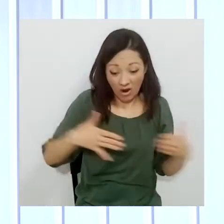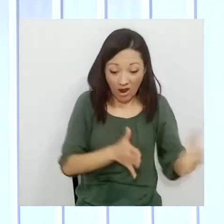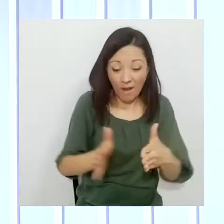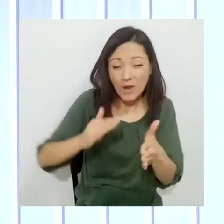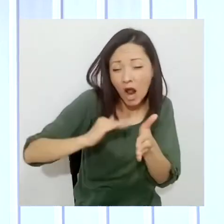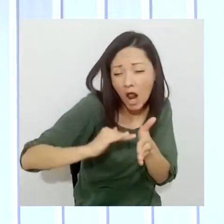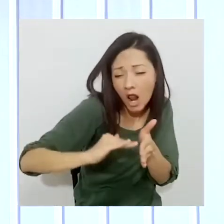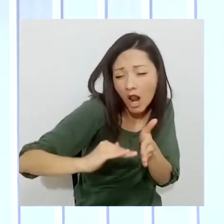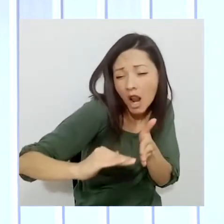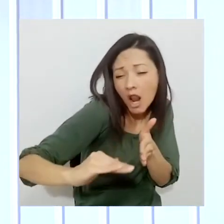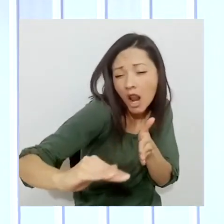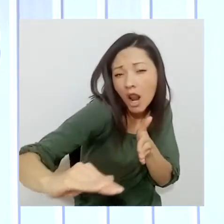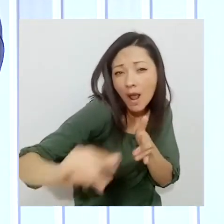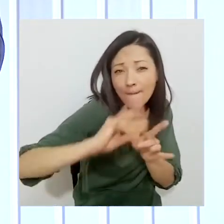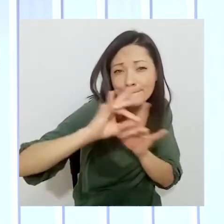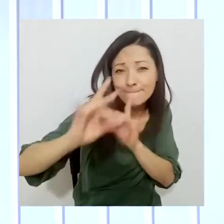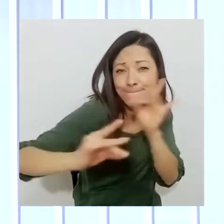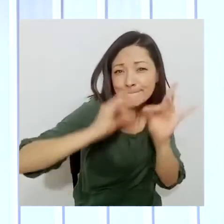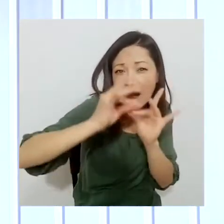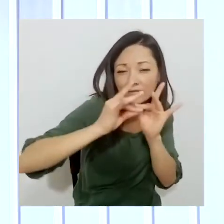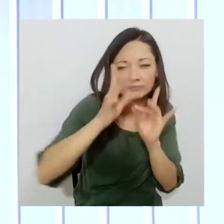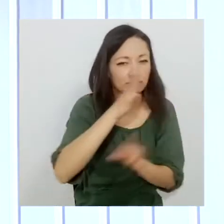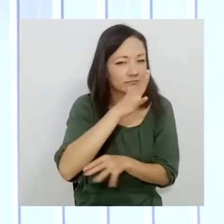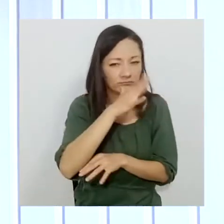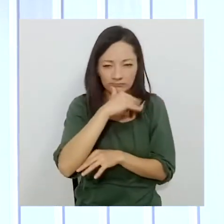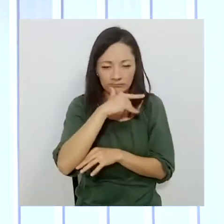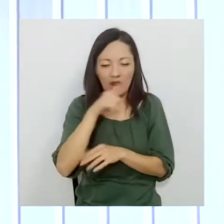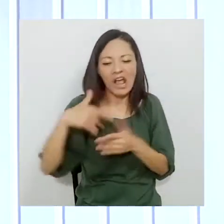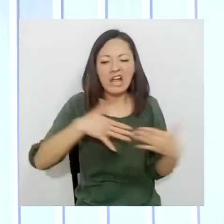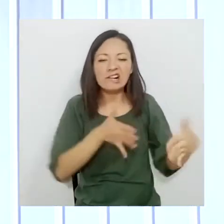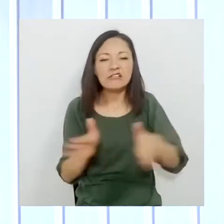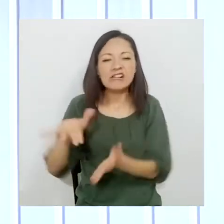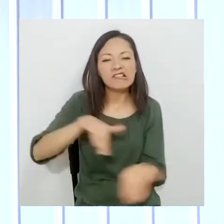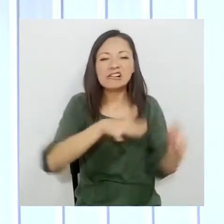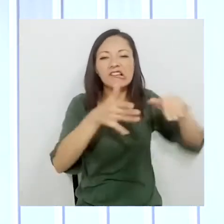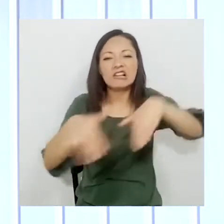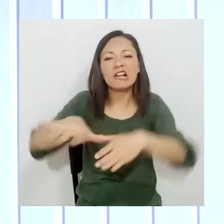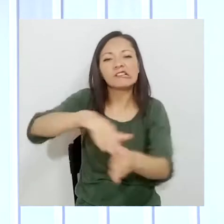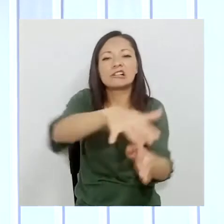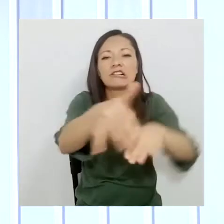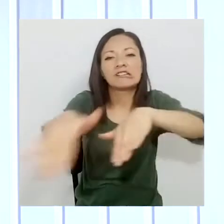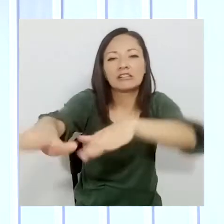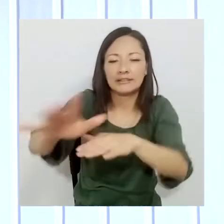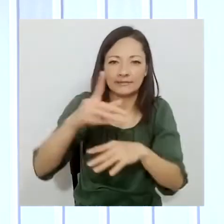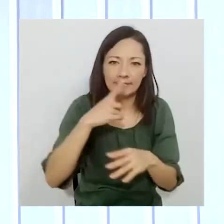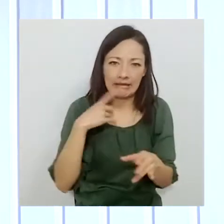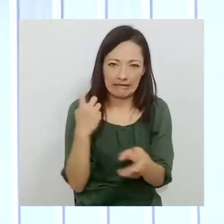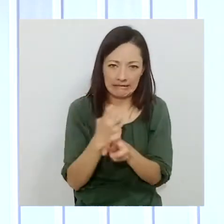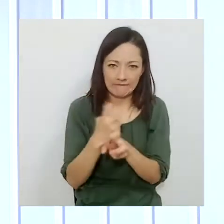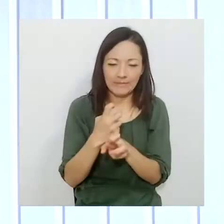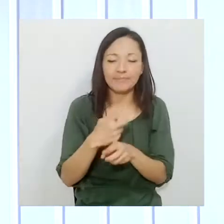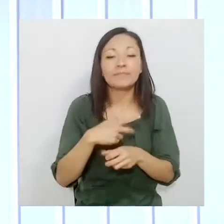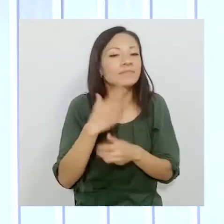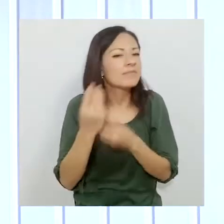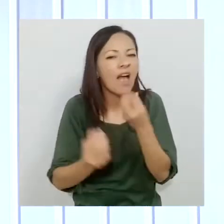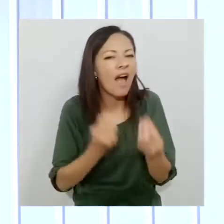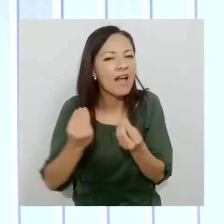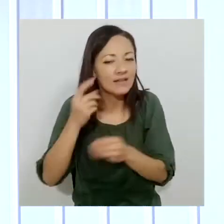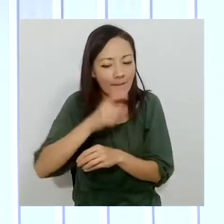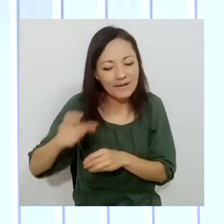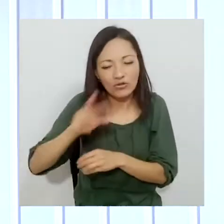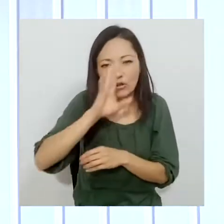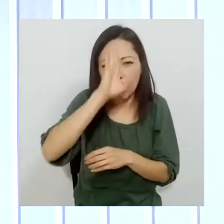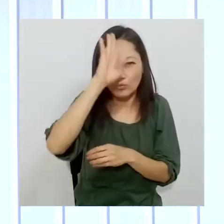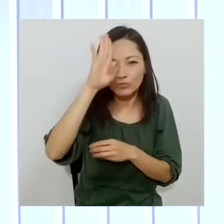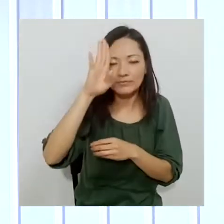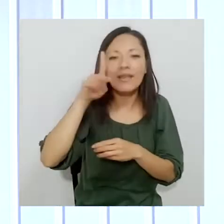estaban expeditos, que estaban ya establecidos, sino que eran los caminos más bien como de herradura. Entonces, ¿qué hacían en la